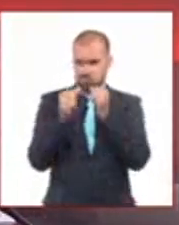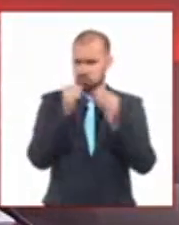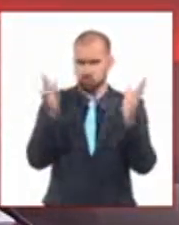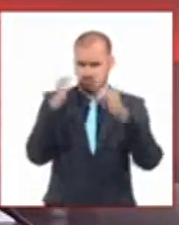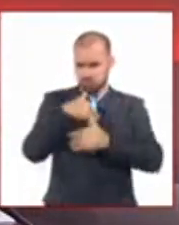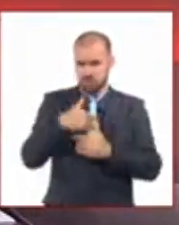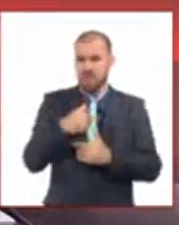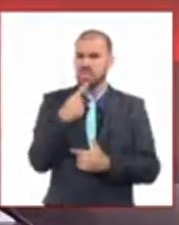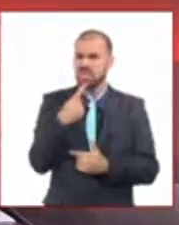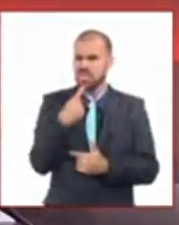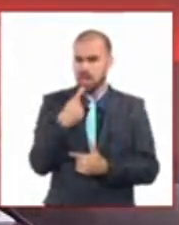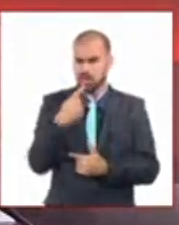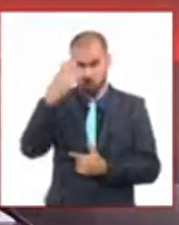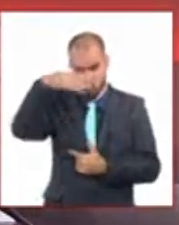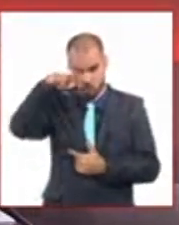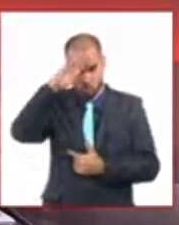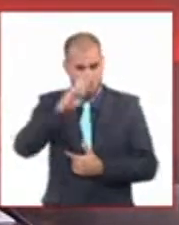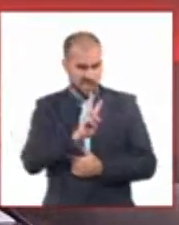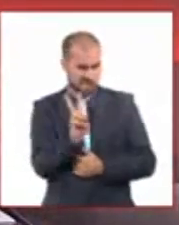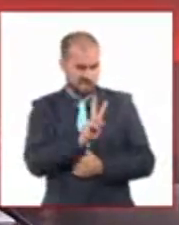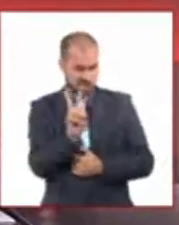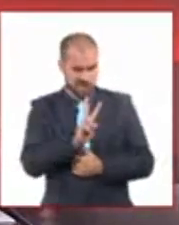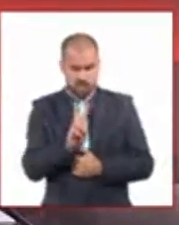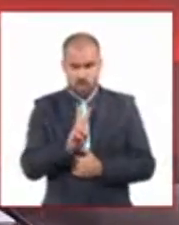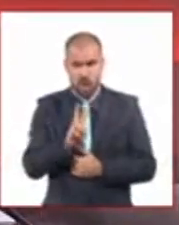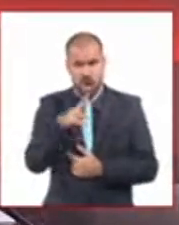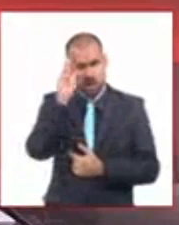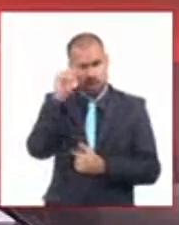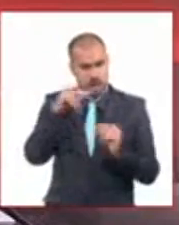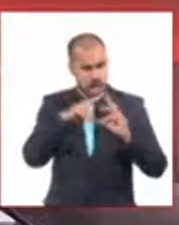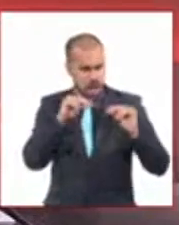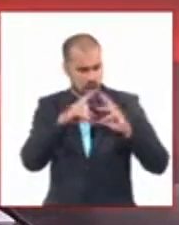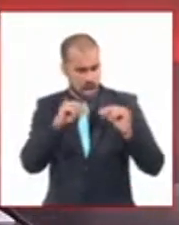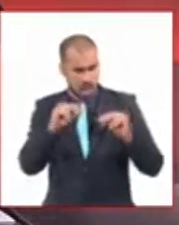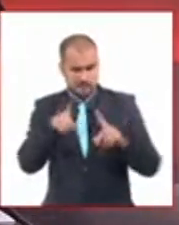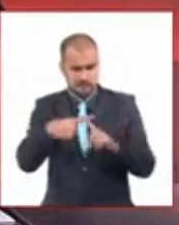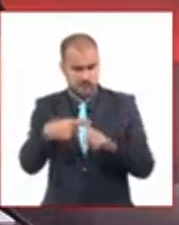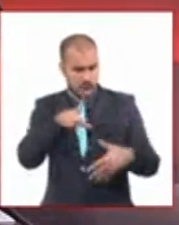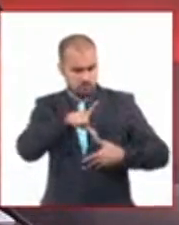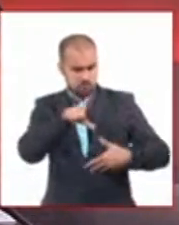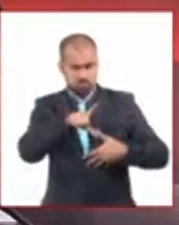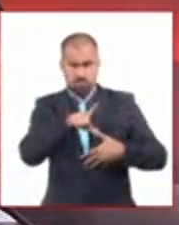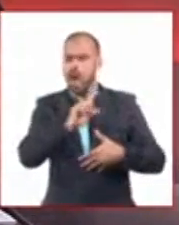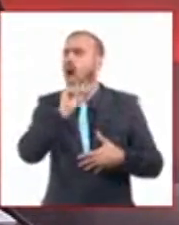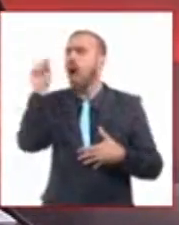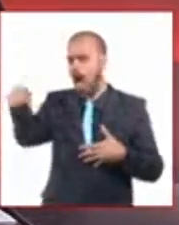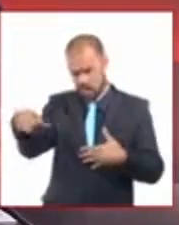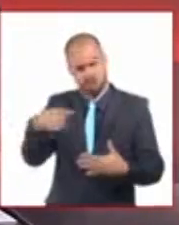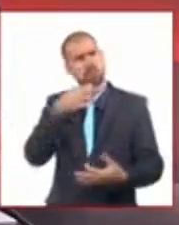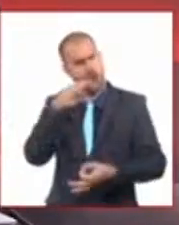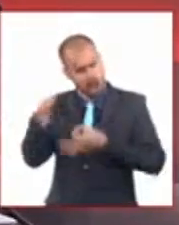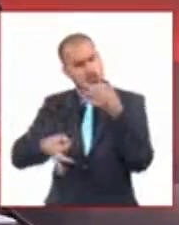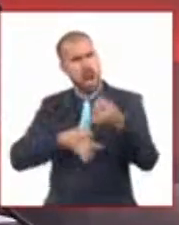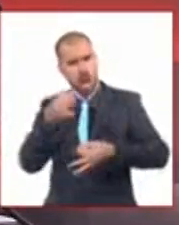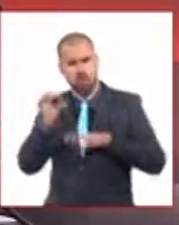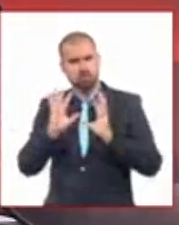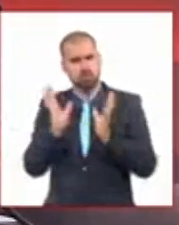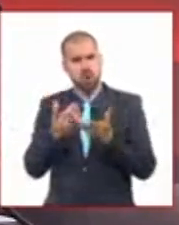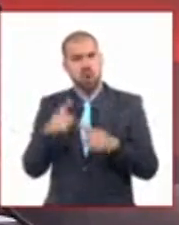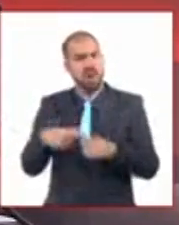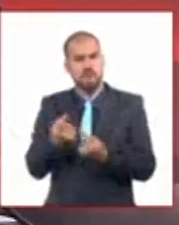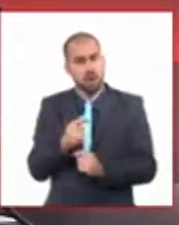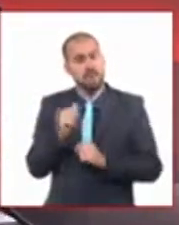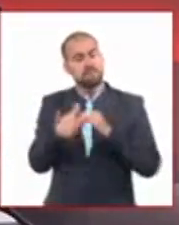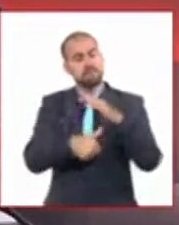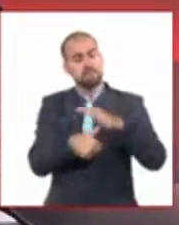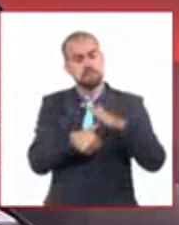cuba venezuela y los intereses de nicaragua y de la región van a estar presentes porque lo que van a ir ahí a